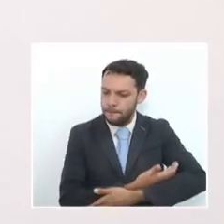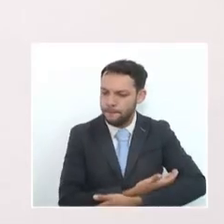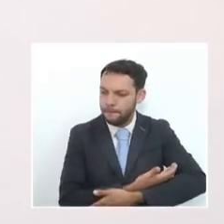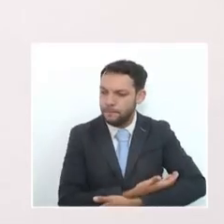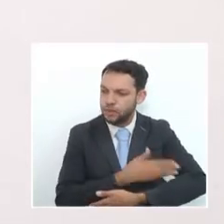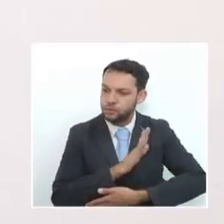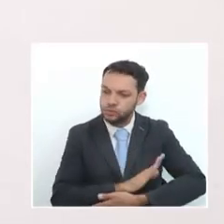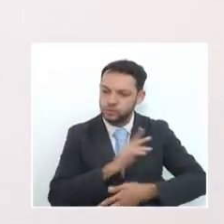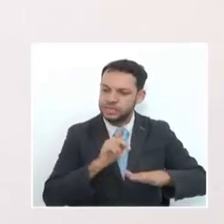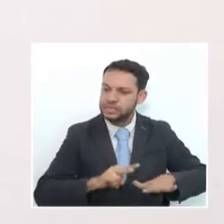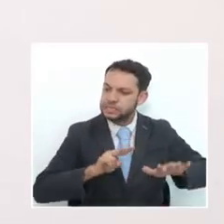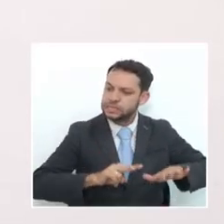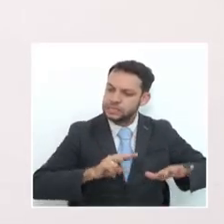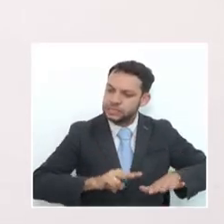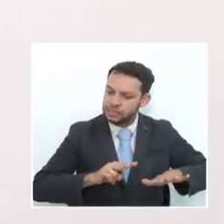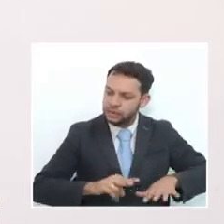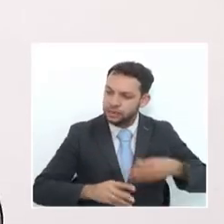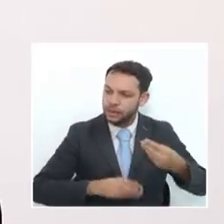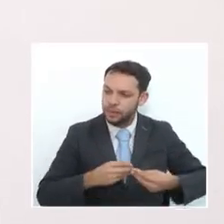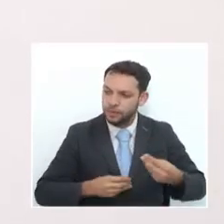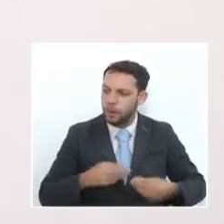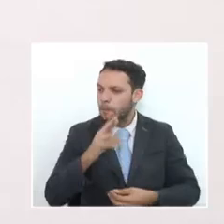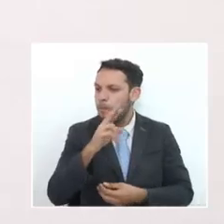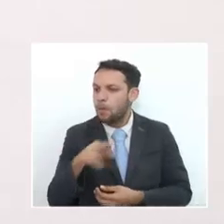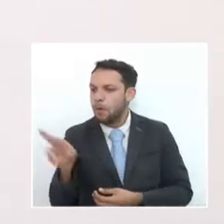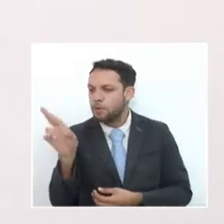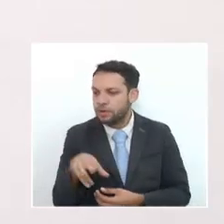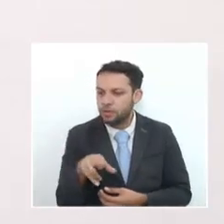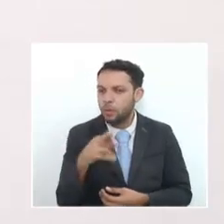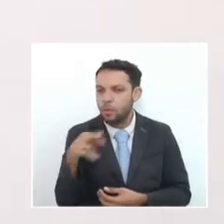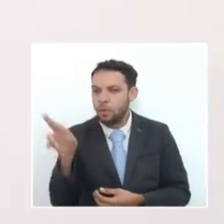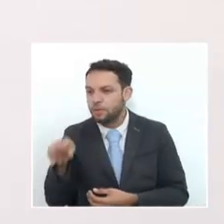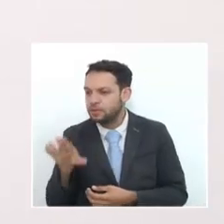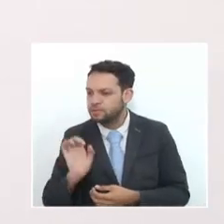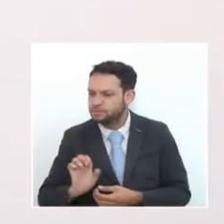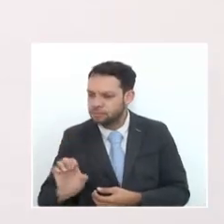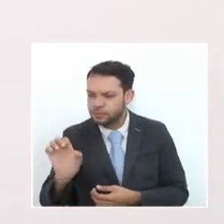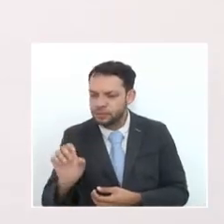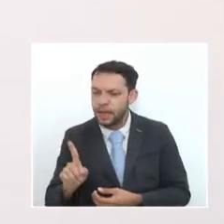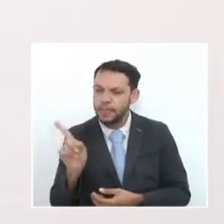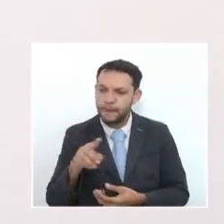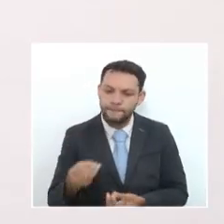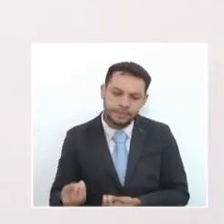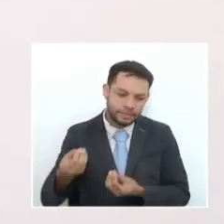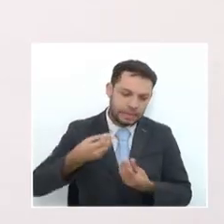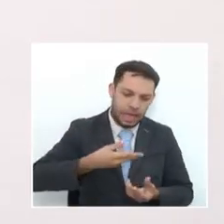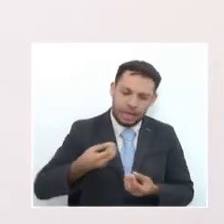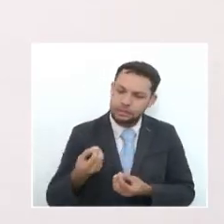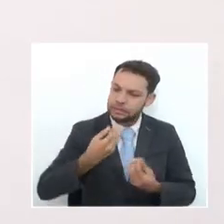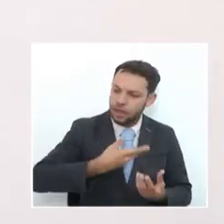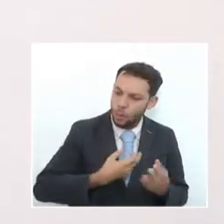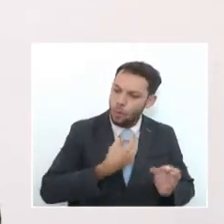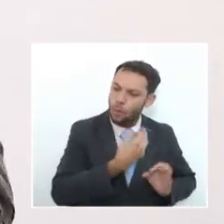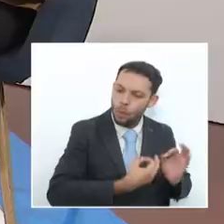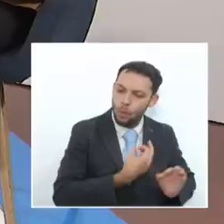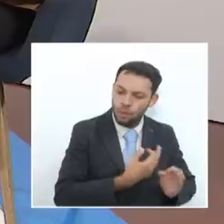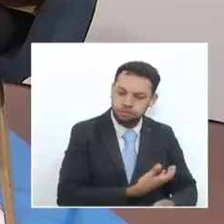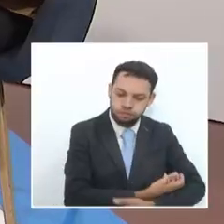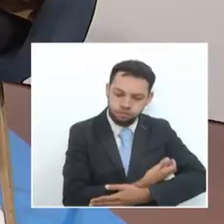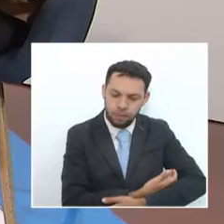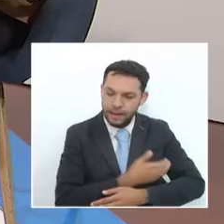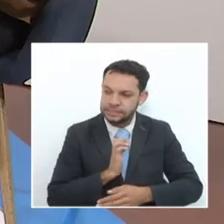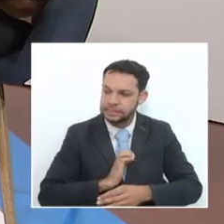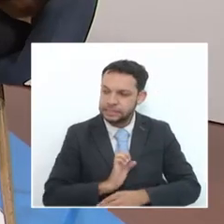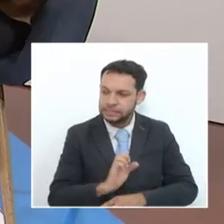7 meses, ¿qué cosas no debo darle y cómo podría suplir sus necesidades sin darle carne? Muchas gracias